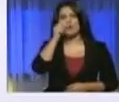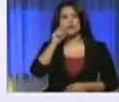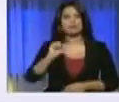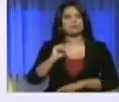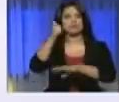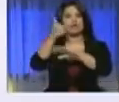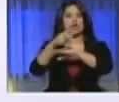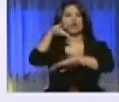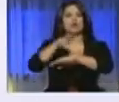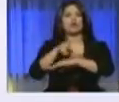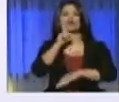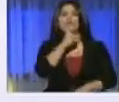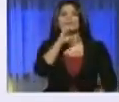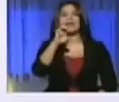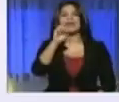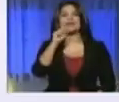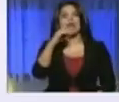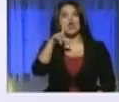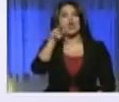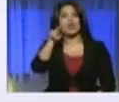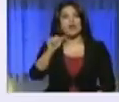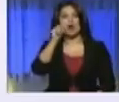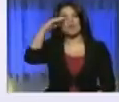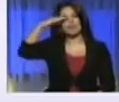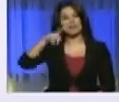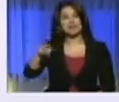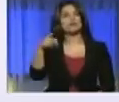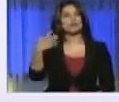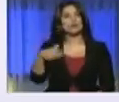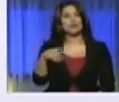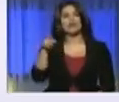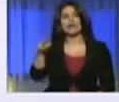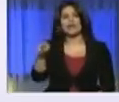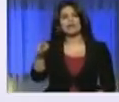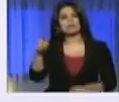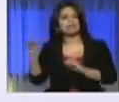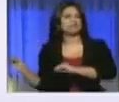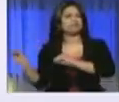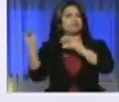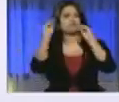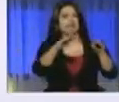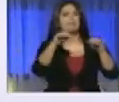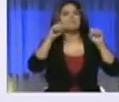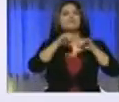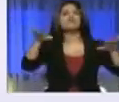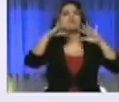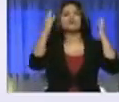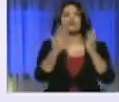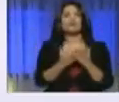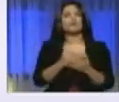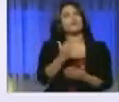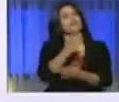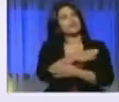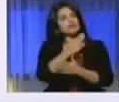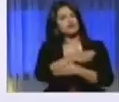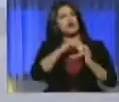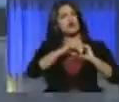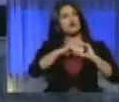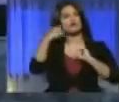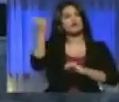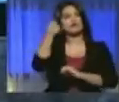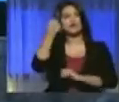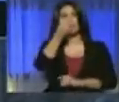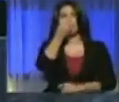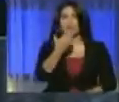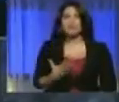Francisco Escalona, ¿ah?, de Viscocuy para el mundo. Quiero felicitar a Corazón Llanero.